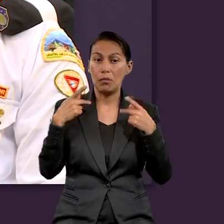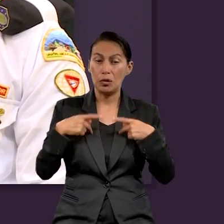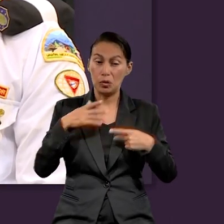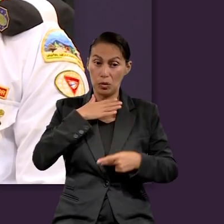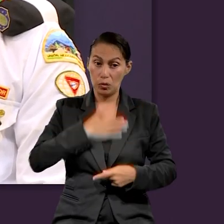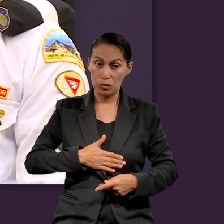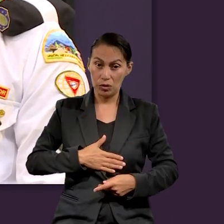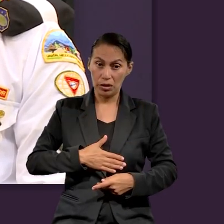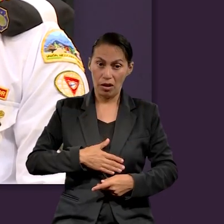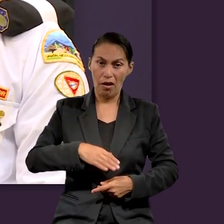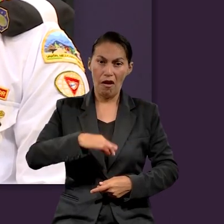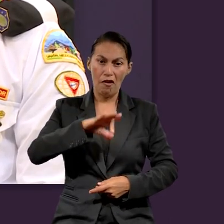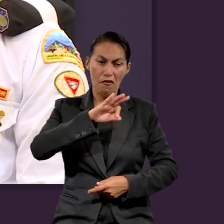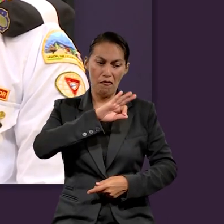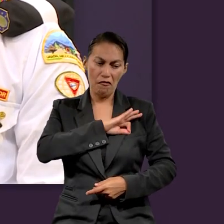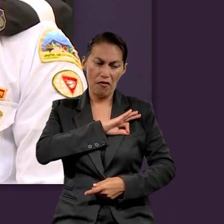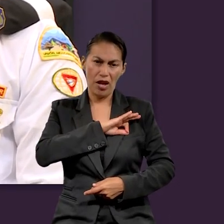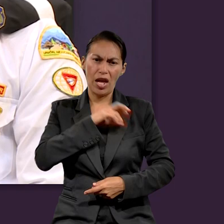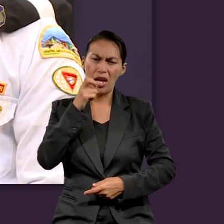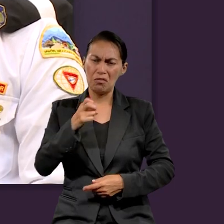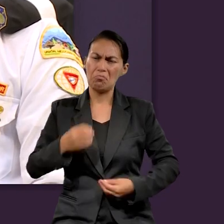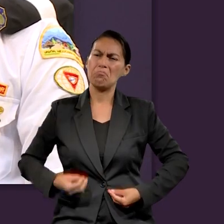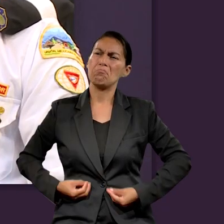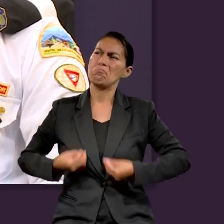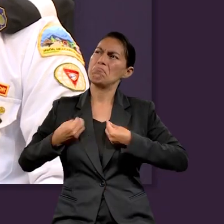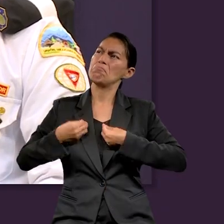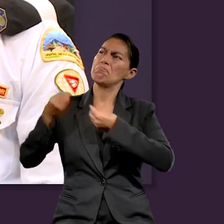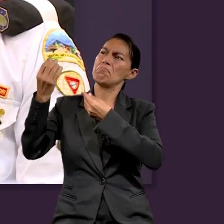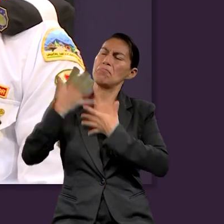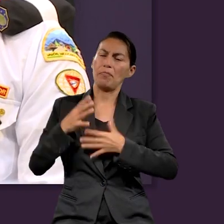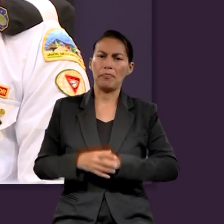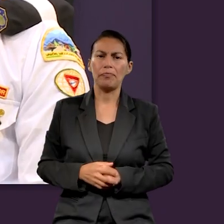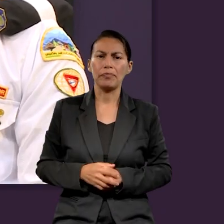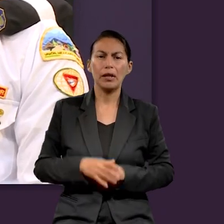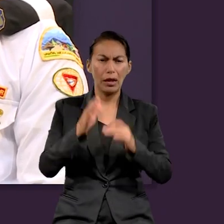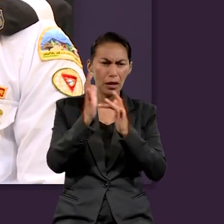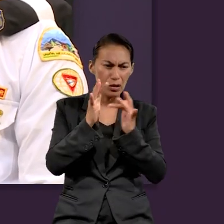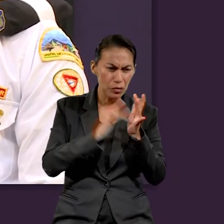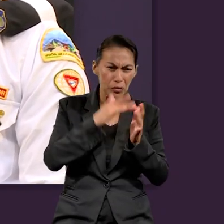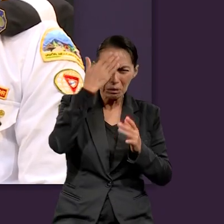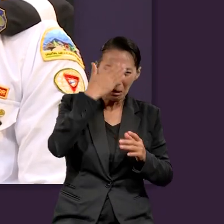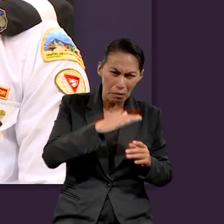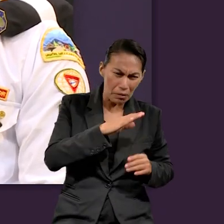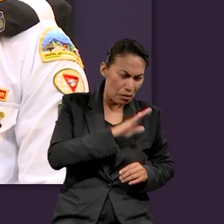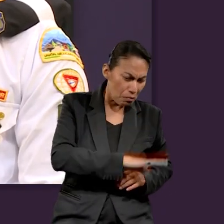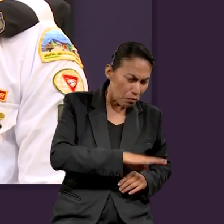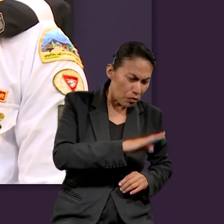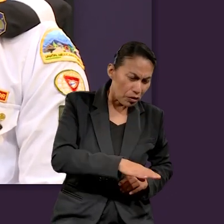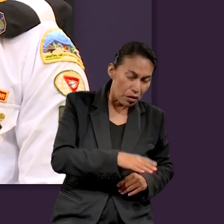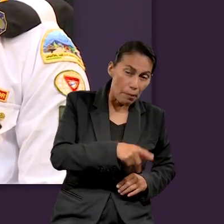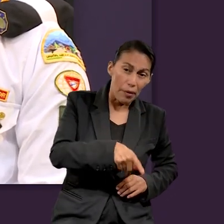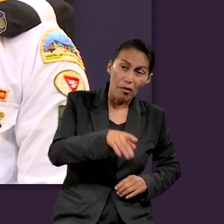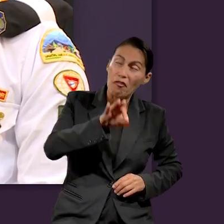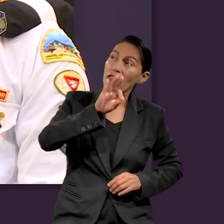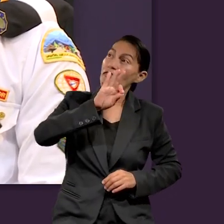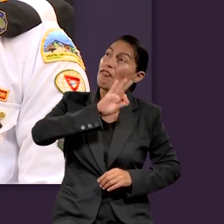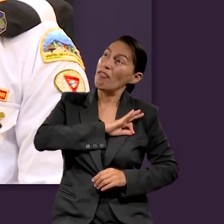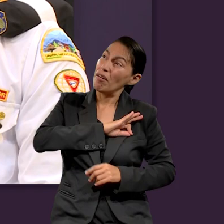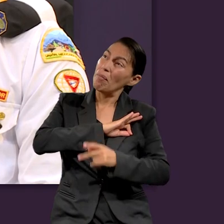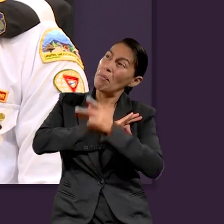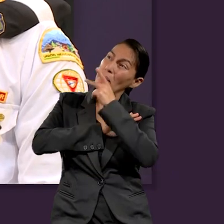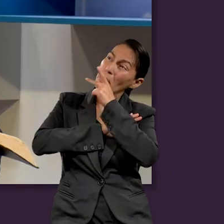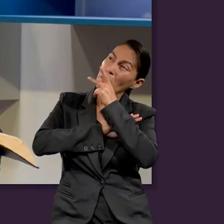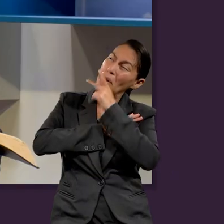el justo por la fe vivirá recordemos que Jesús ya sabía que iba a morir ya sabía el sufrimiento que iba a pasar sin embargo